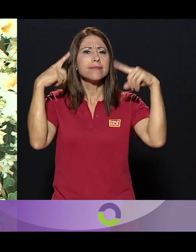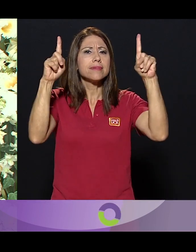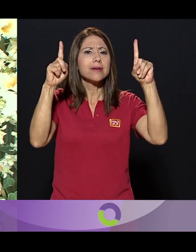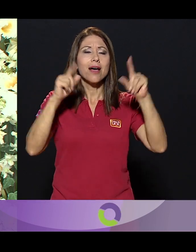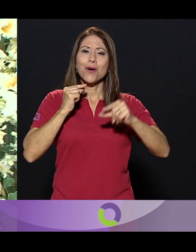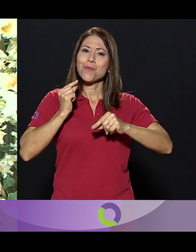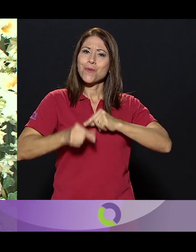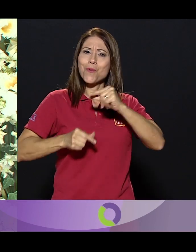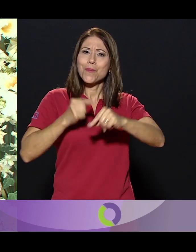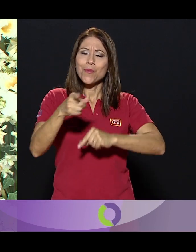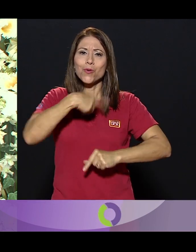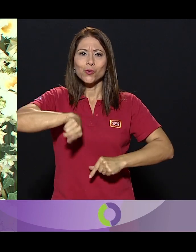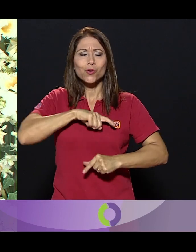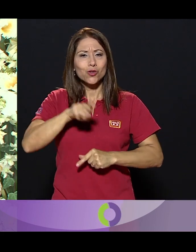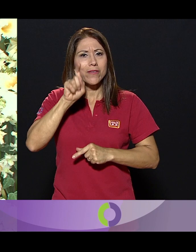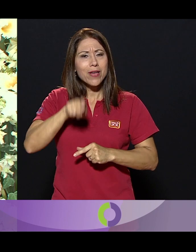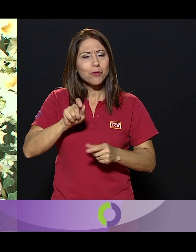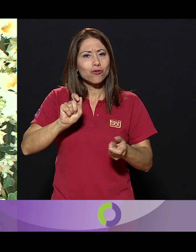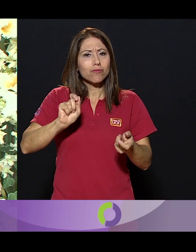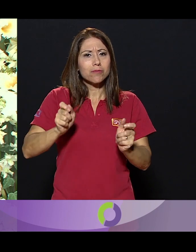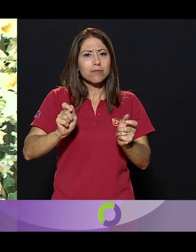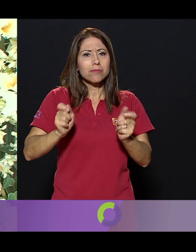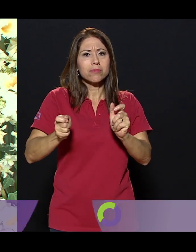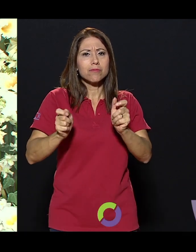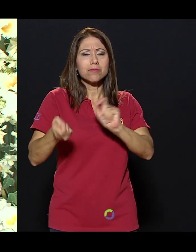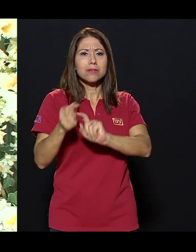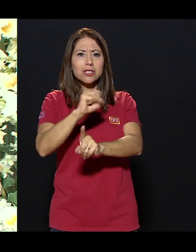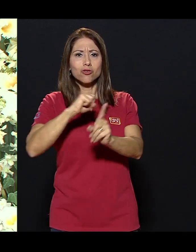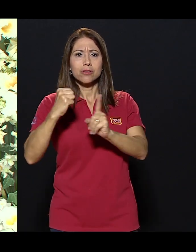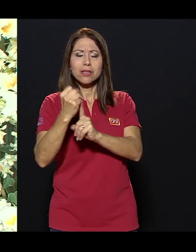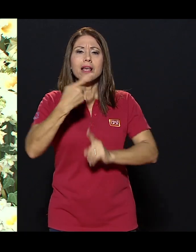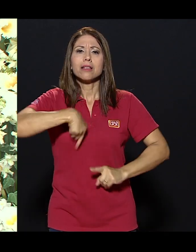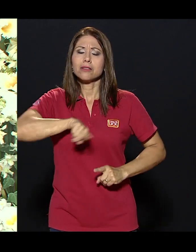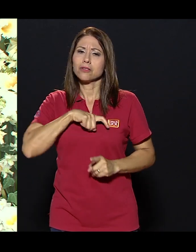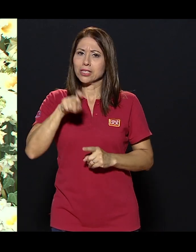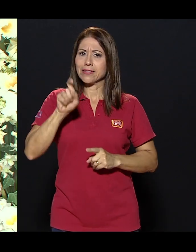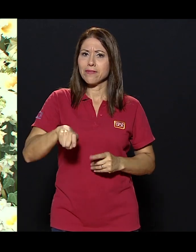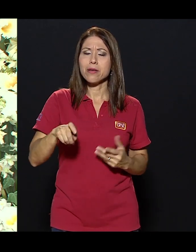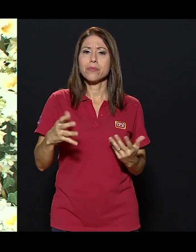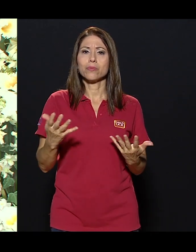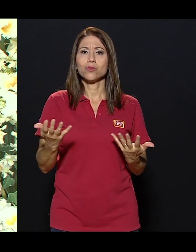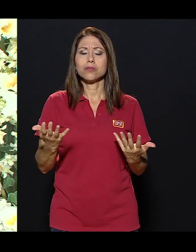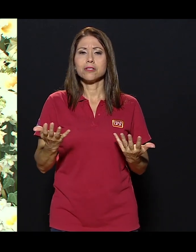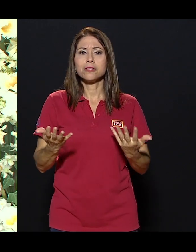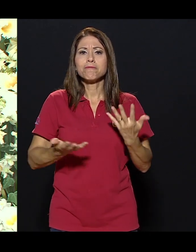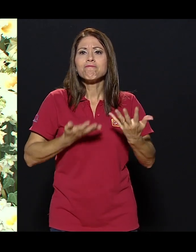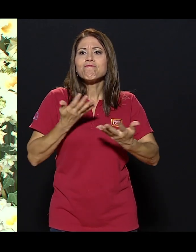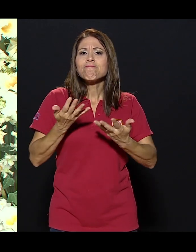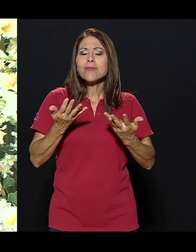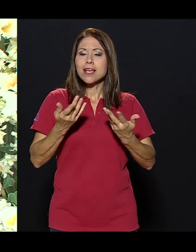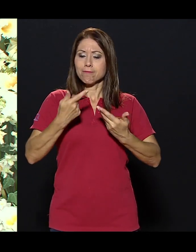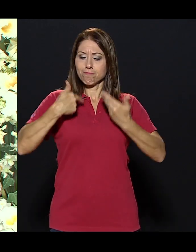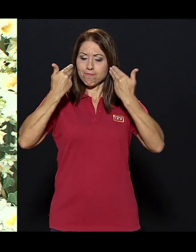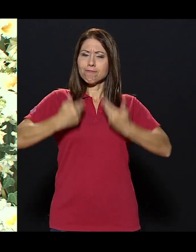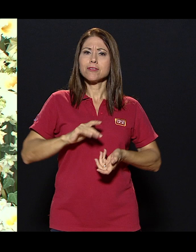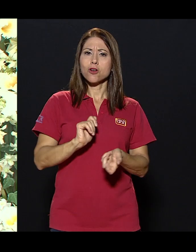aspirar. Ahí es donde poquito a poco tenemos que ir cambiando la sociedad y tenemos que ir